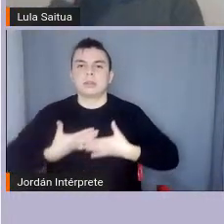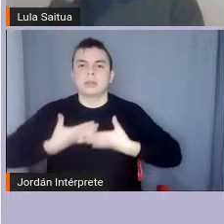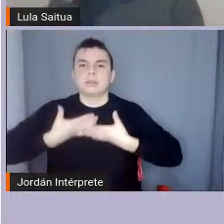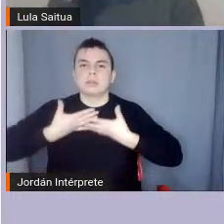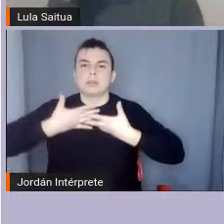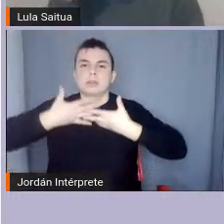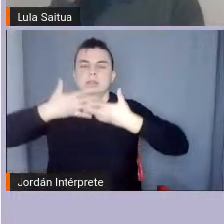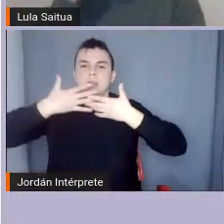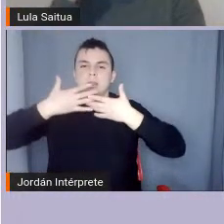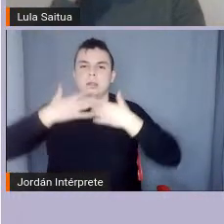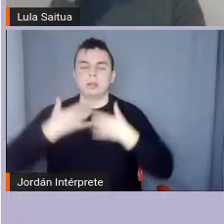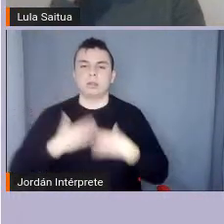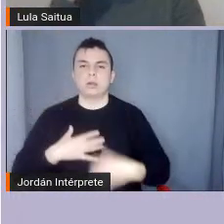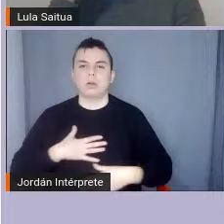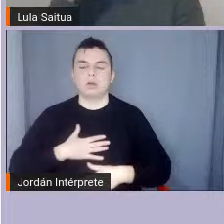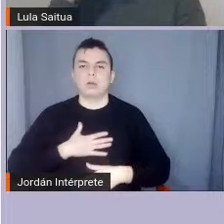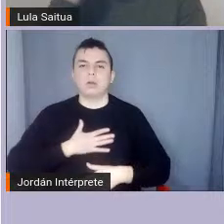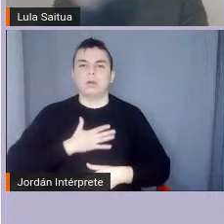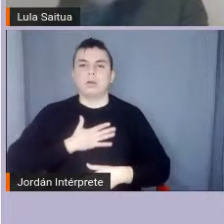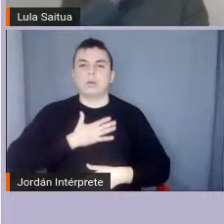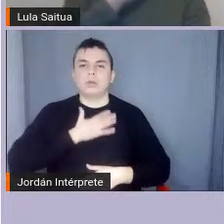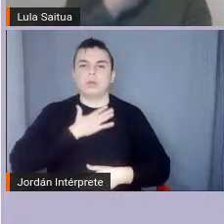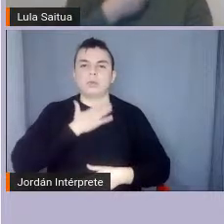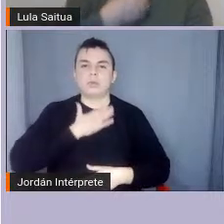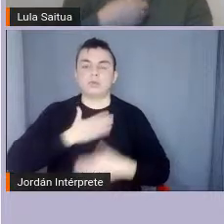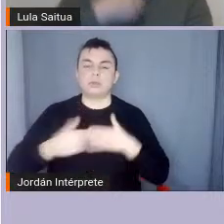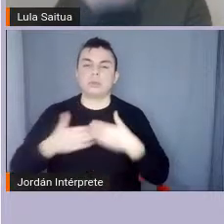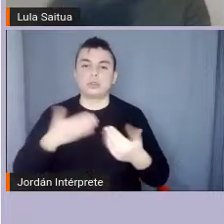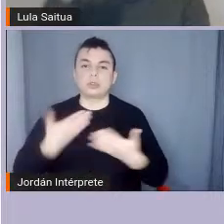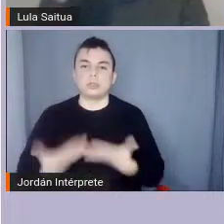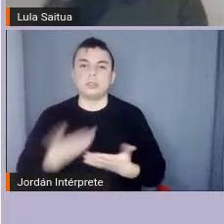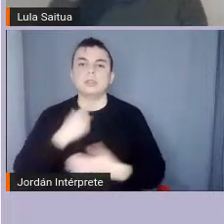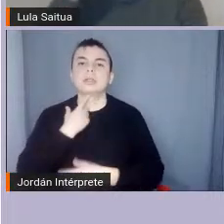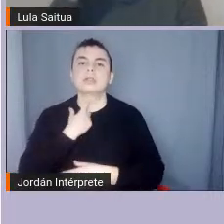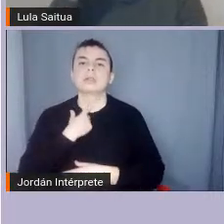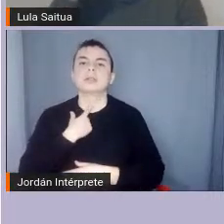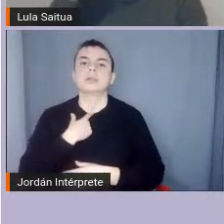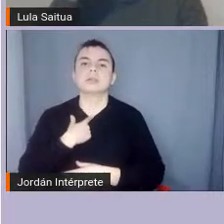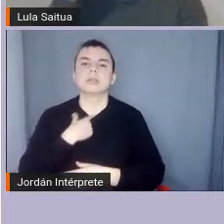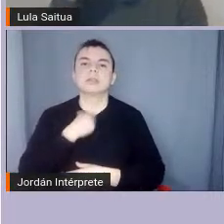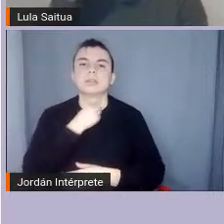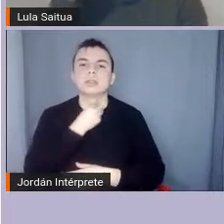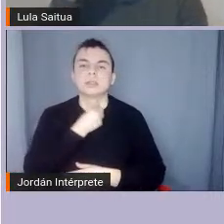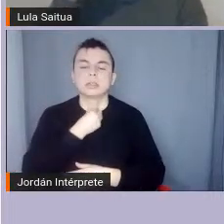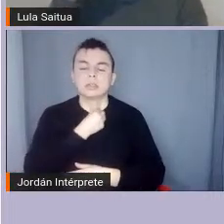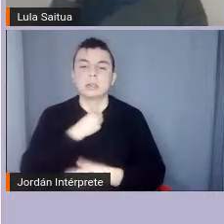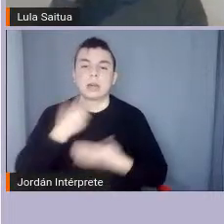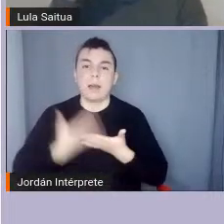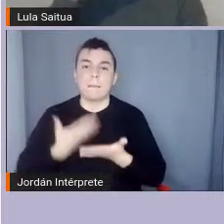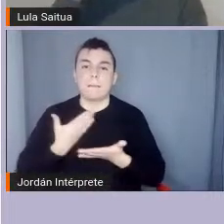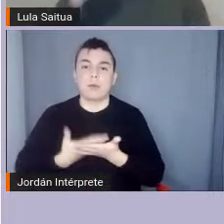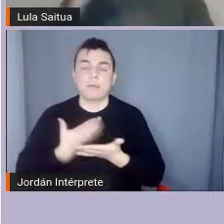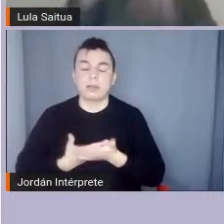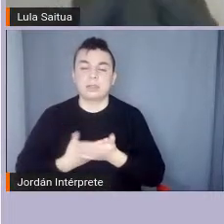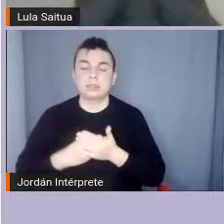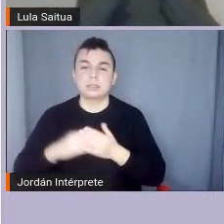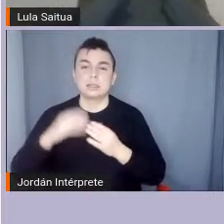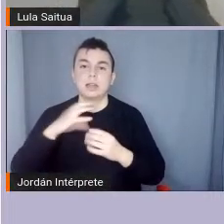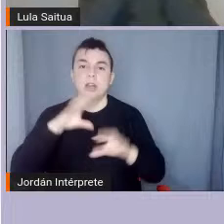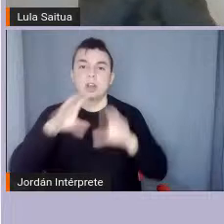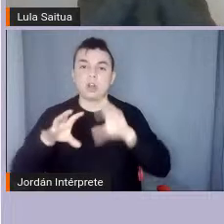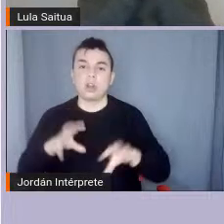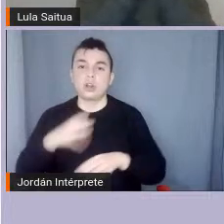y agilidad de las cuerdas vocales ubicadas en la laringe. Aprovechar los órganos de articulaciones y cavidades